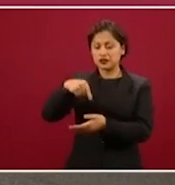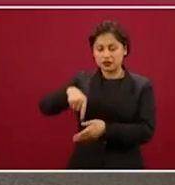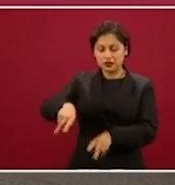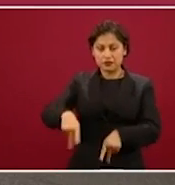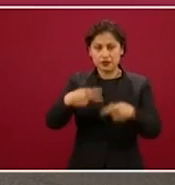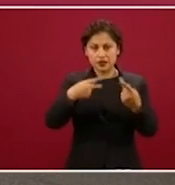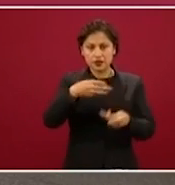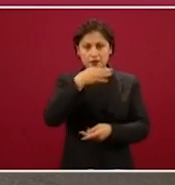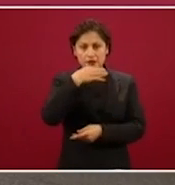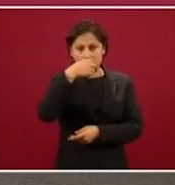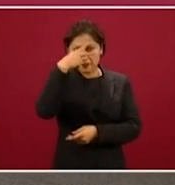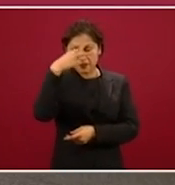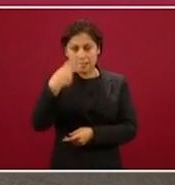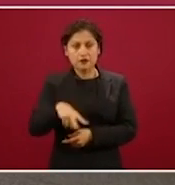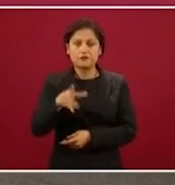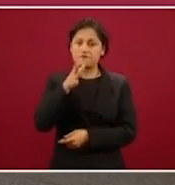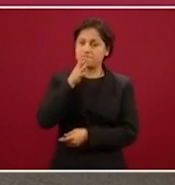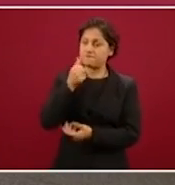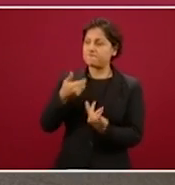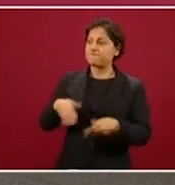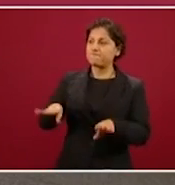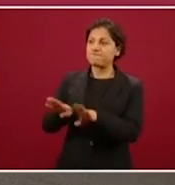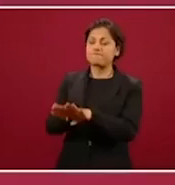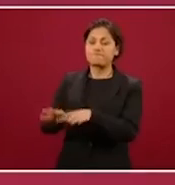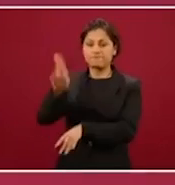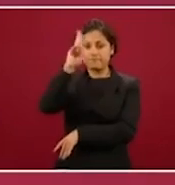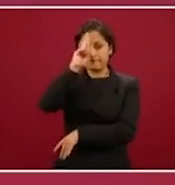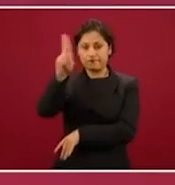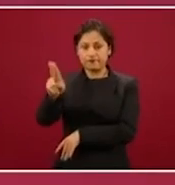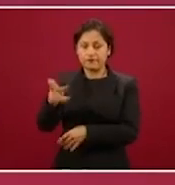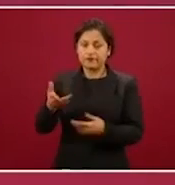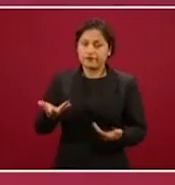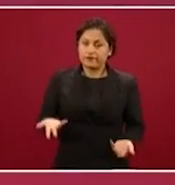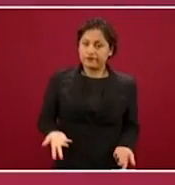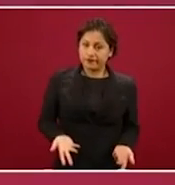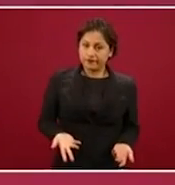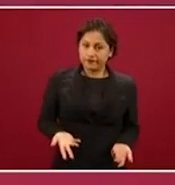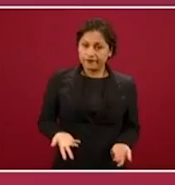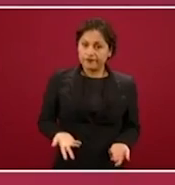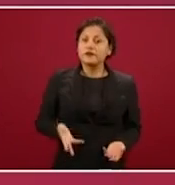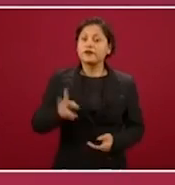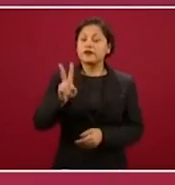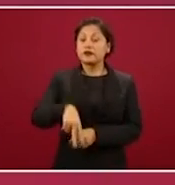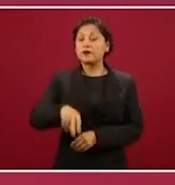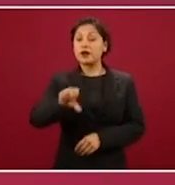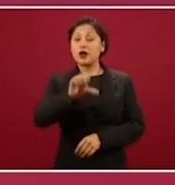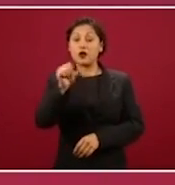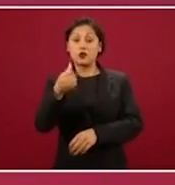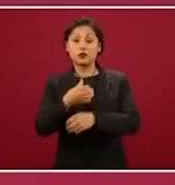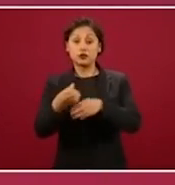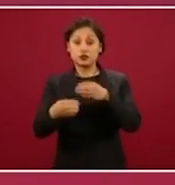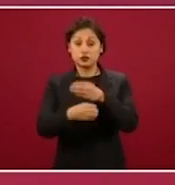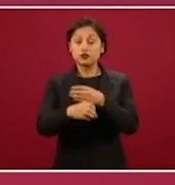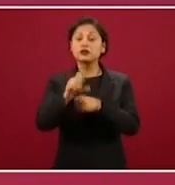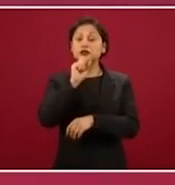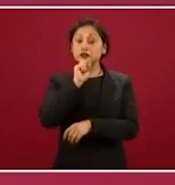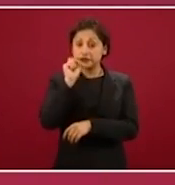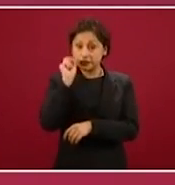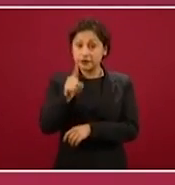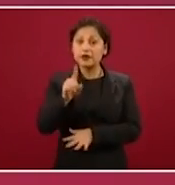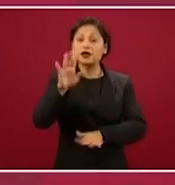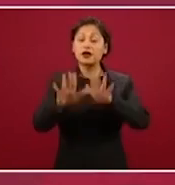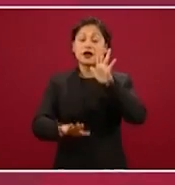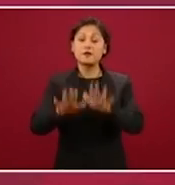Esto pasa con otros productos que se tienen que pagar más caro en